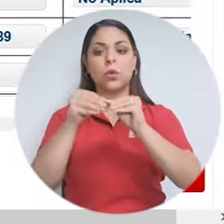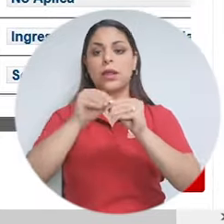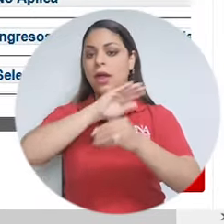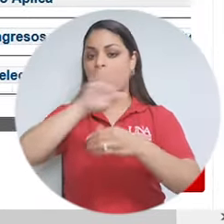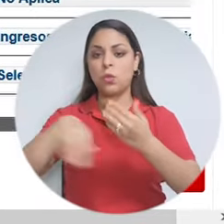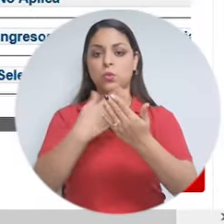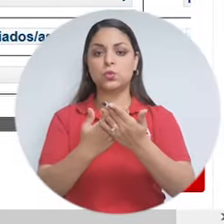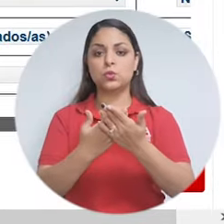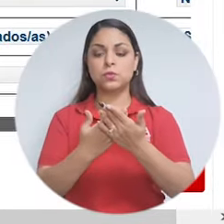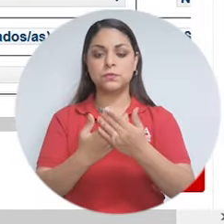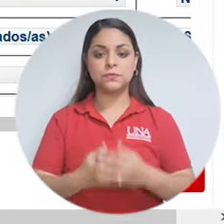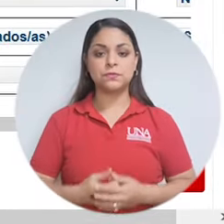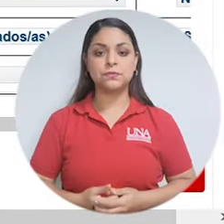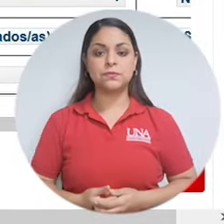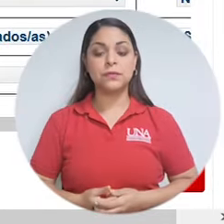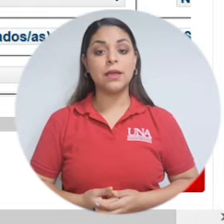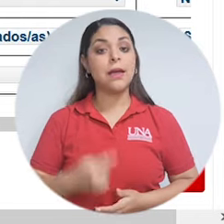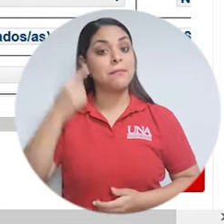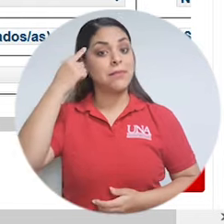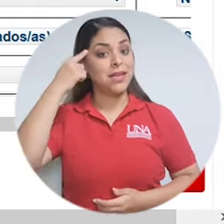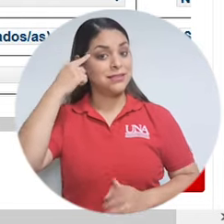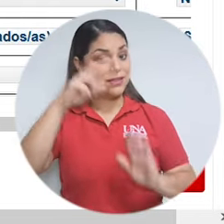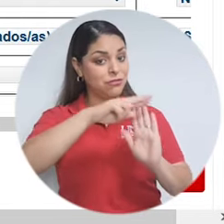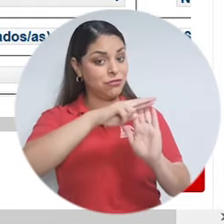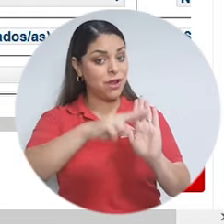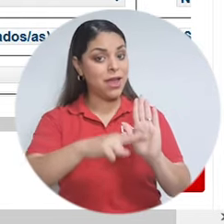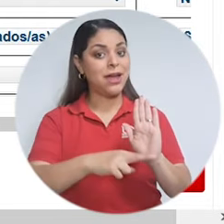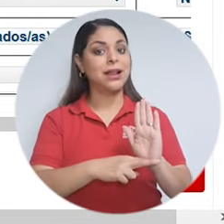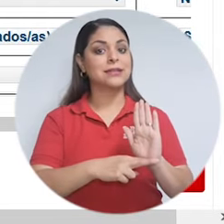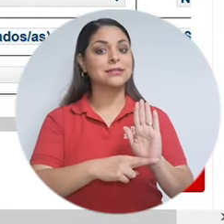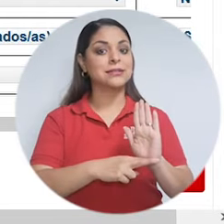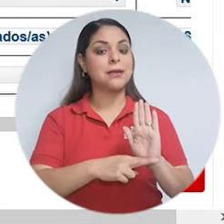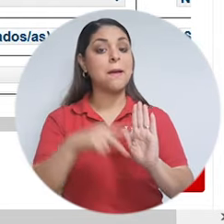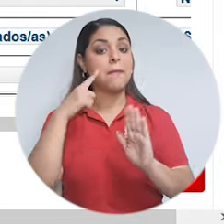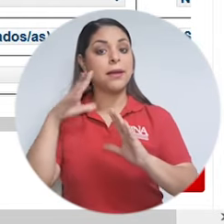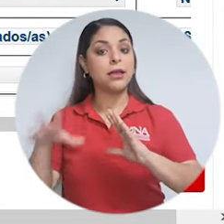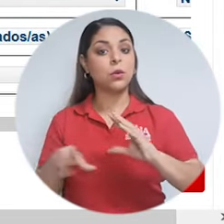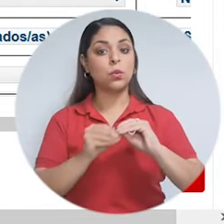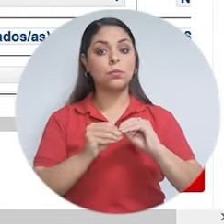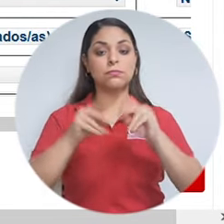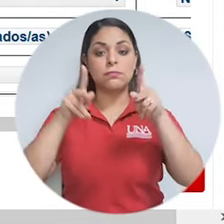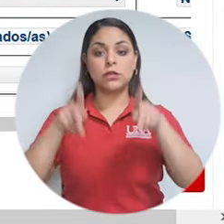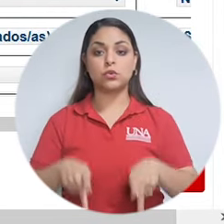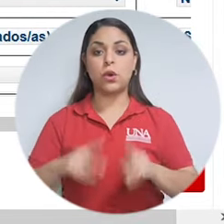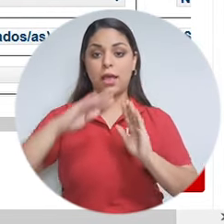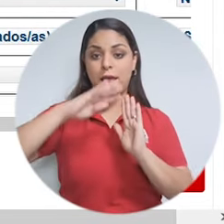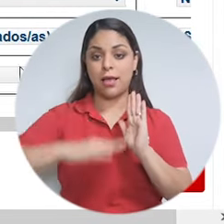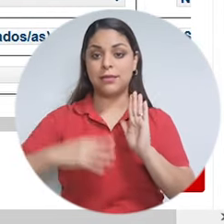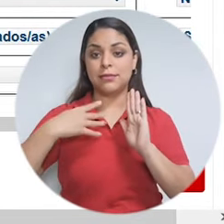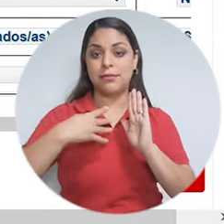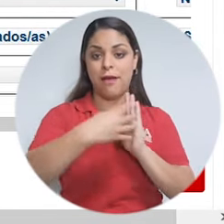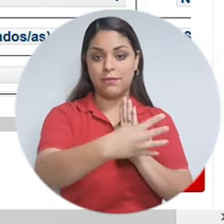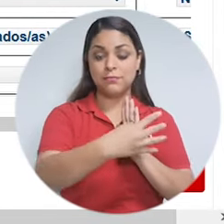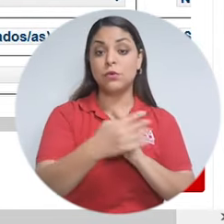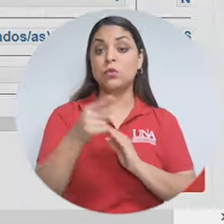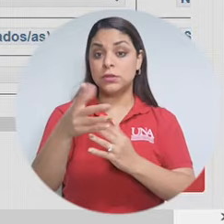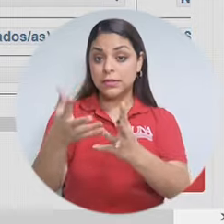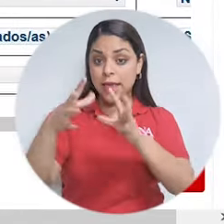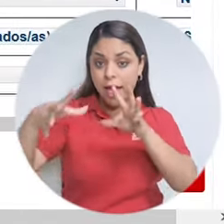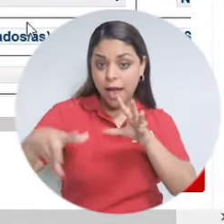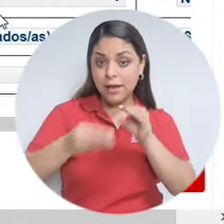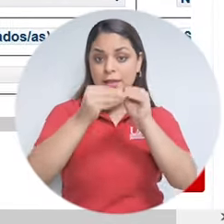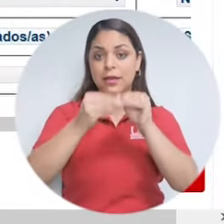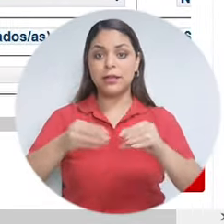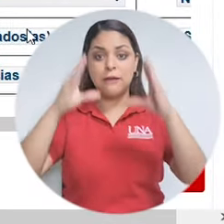todas. Considere las siguientes reglas para incluir personas en la tabla. Para agregar